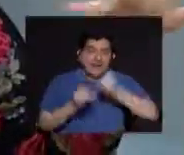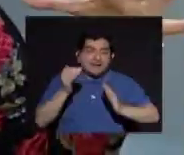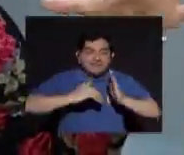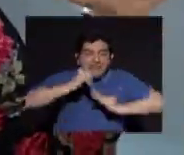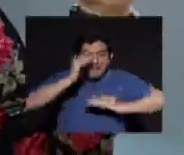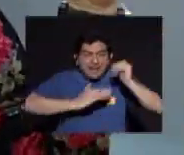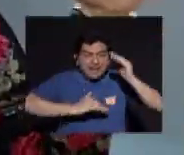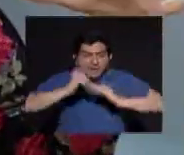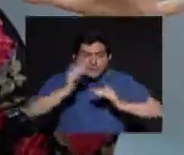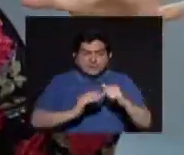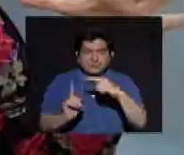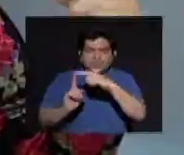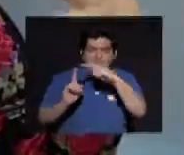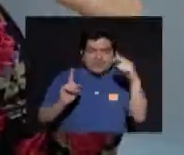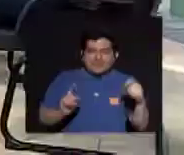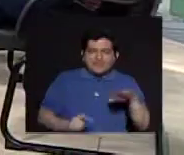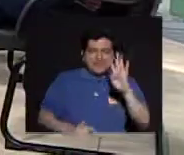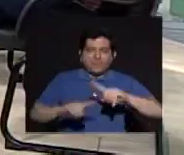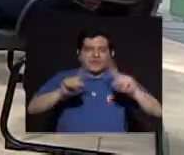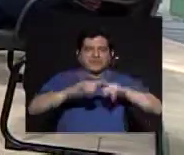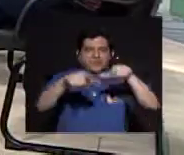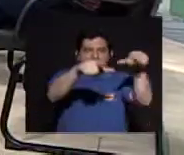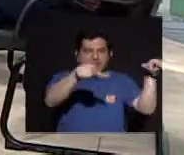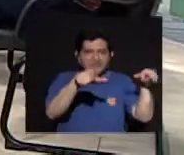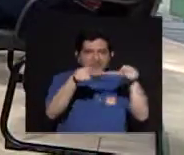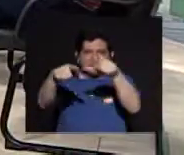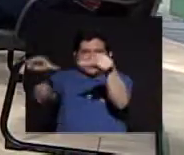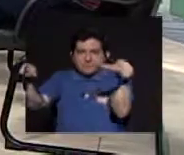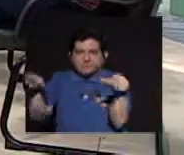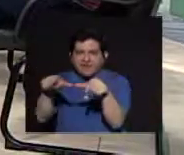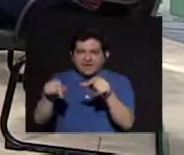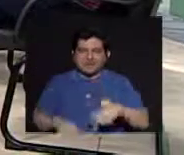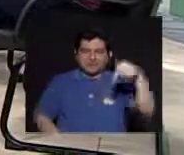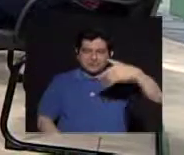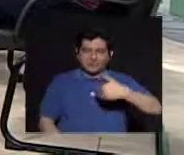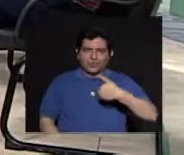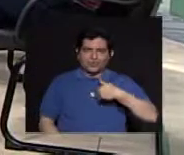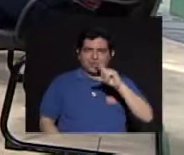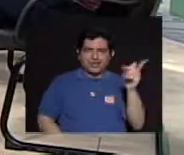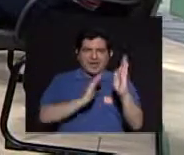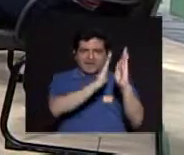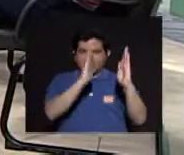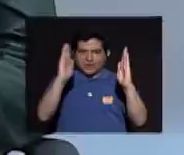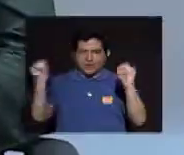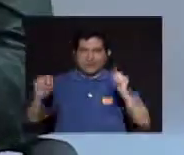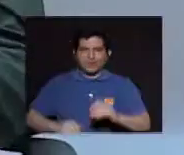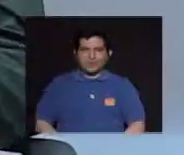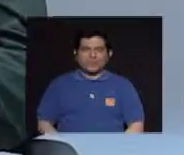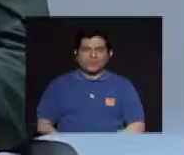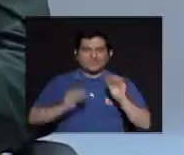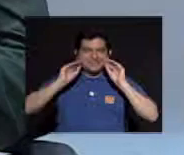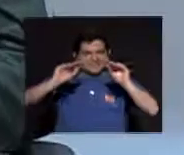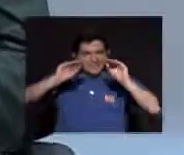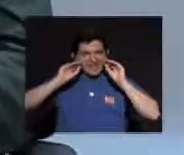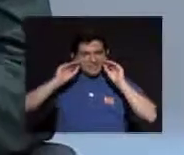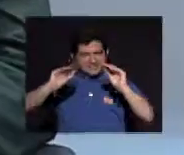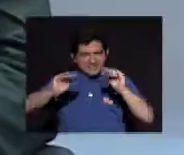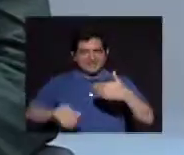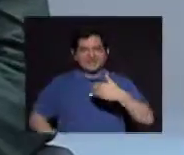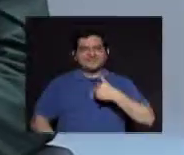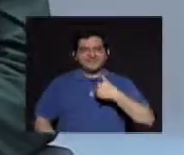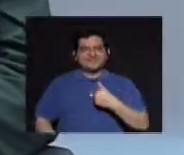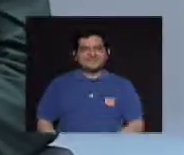final construimos esta locación a partir de 4 locaciones diferentes. Hoy tenemos un lunes de Cinemateca